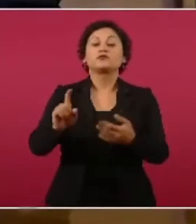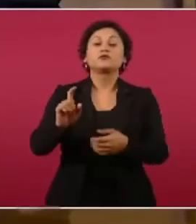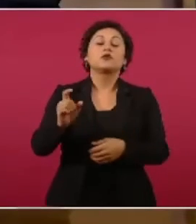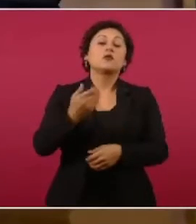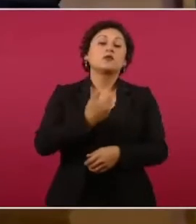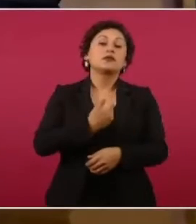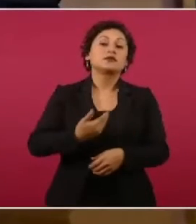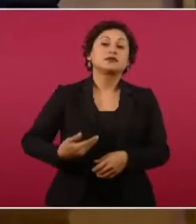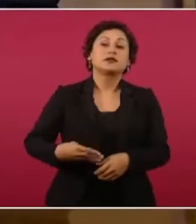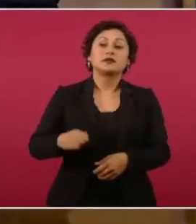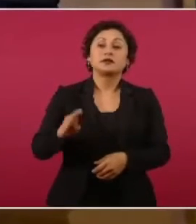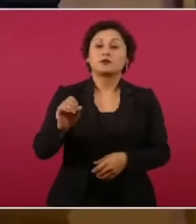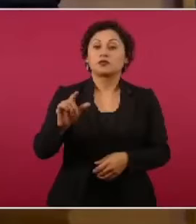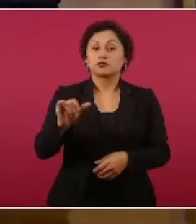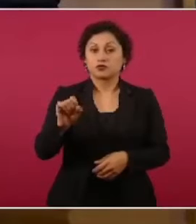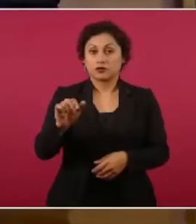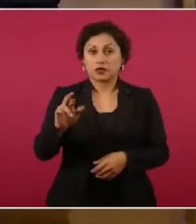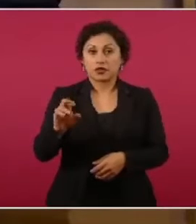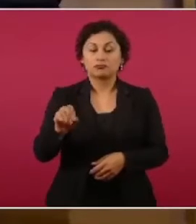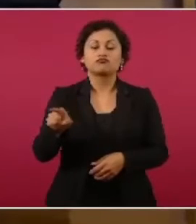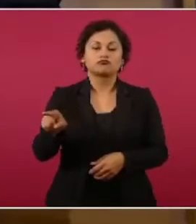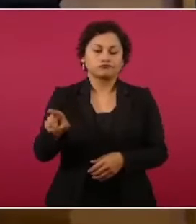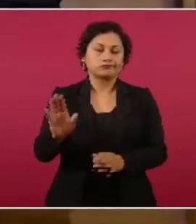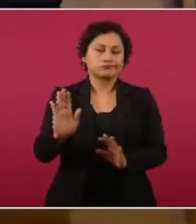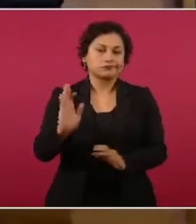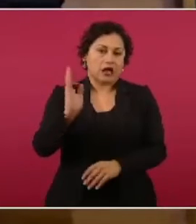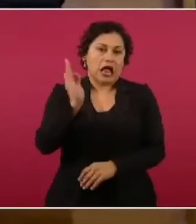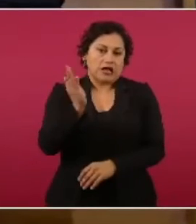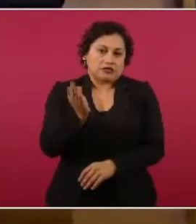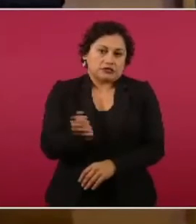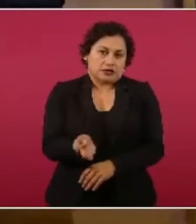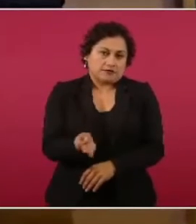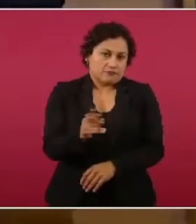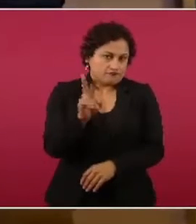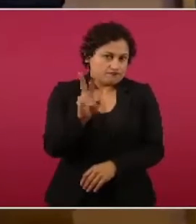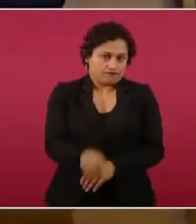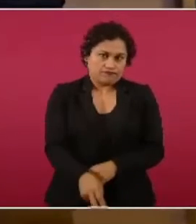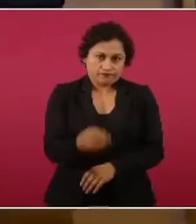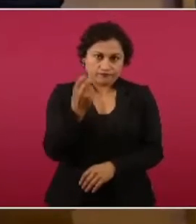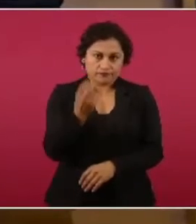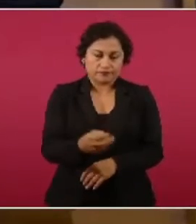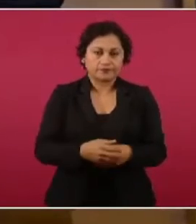va a aceptar la realidad y que